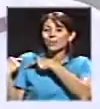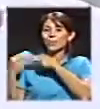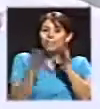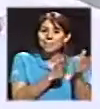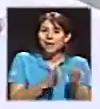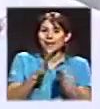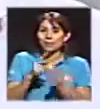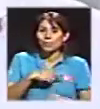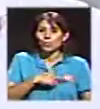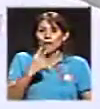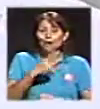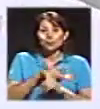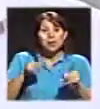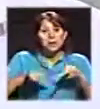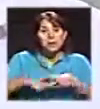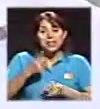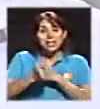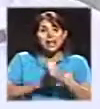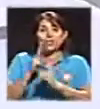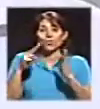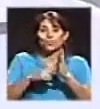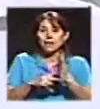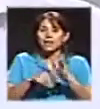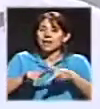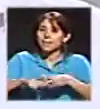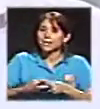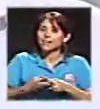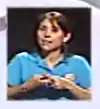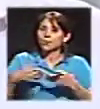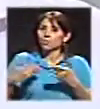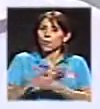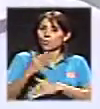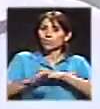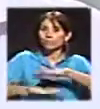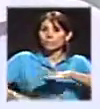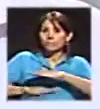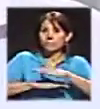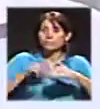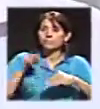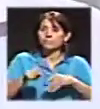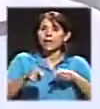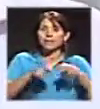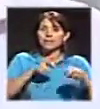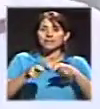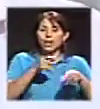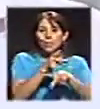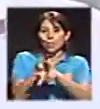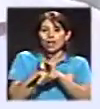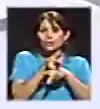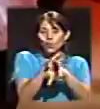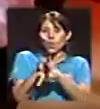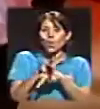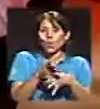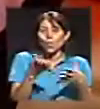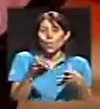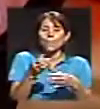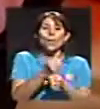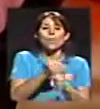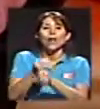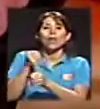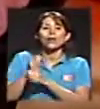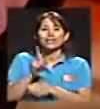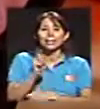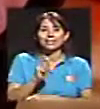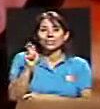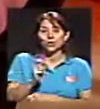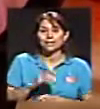voluntarios, y es a partir del 2000 en donde empieza el nuevo pilar, que es el que es administrado por las operadoras de pensiones. Junto con eso,